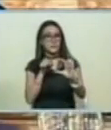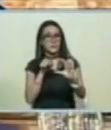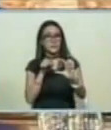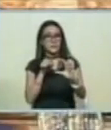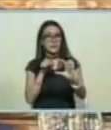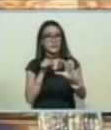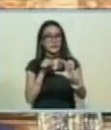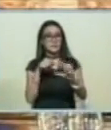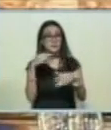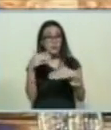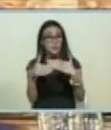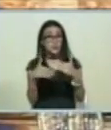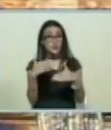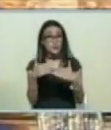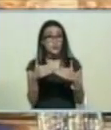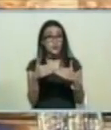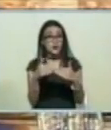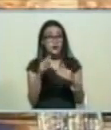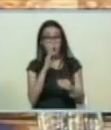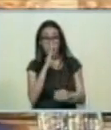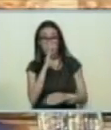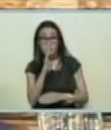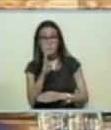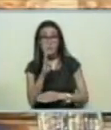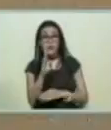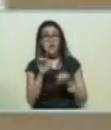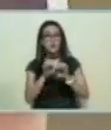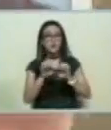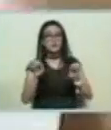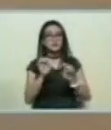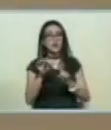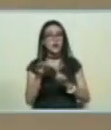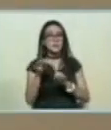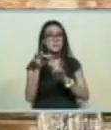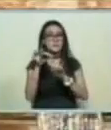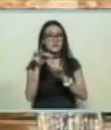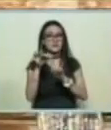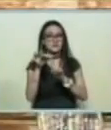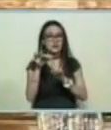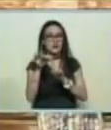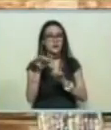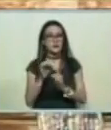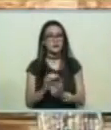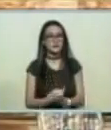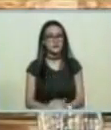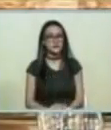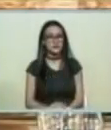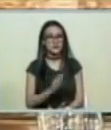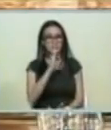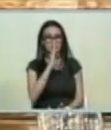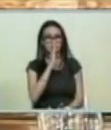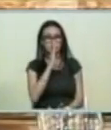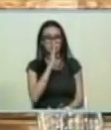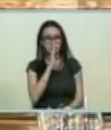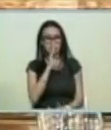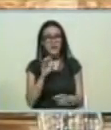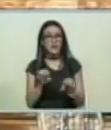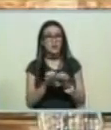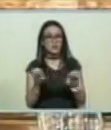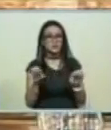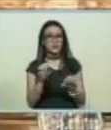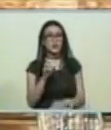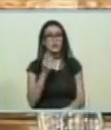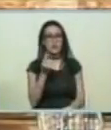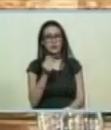se está llevando el bono educacional especial, el bono especial educacional